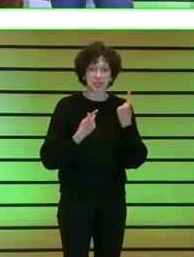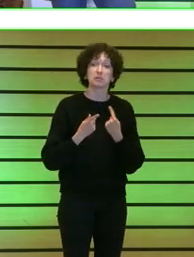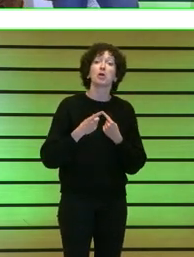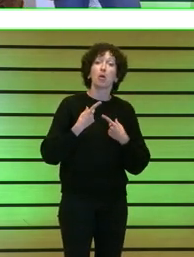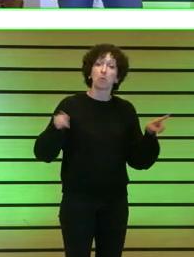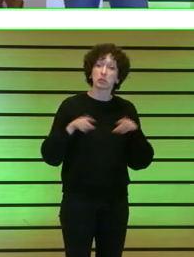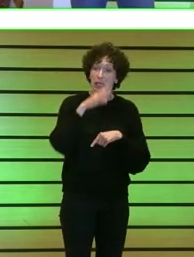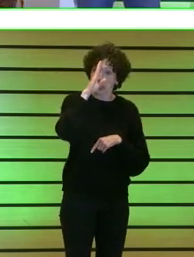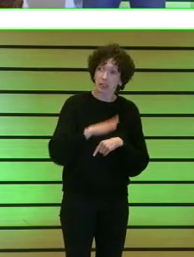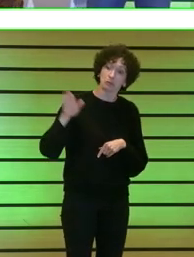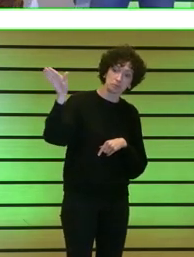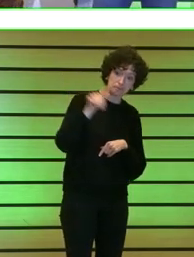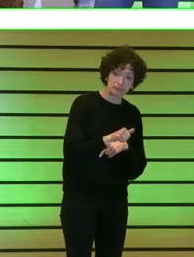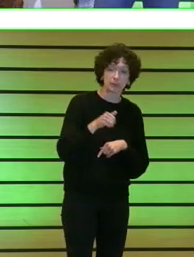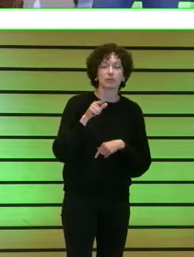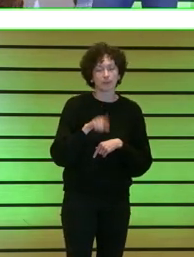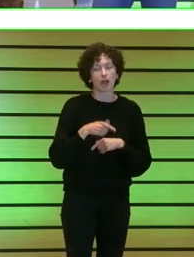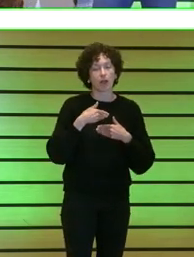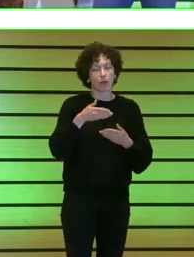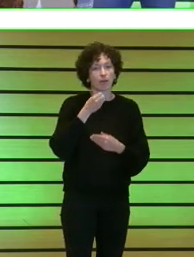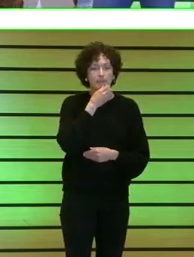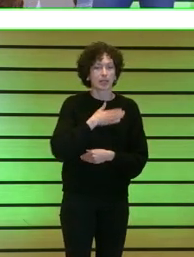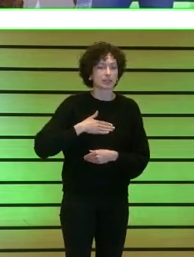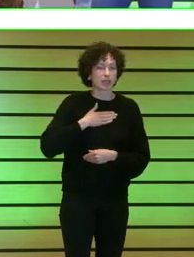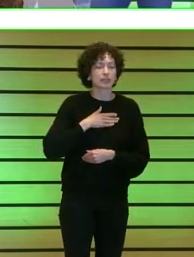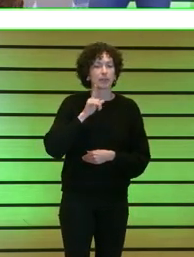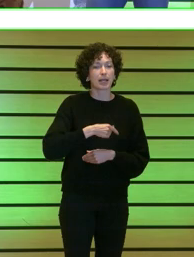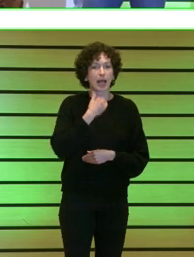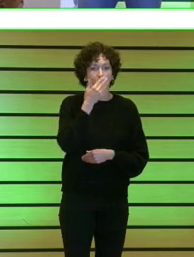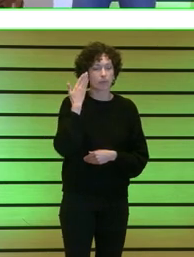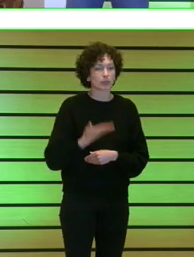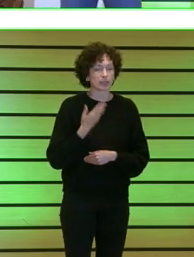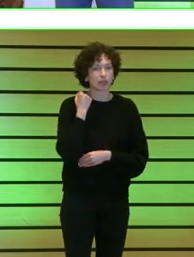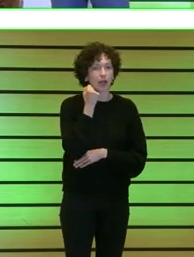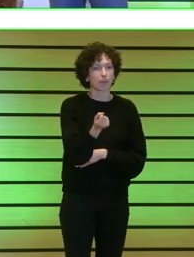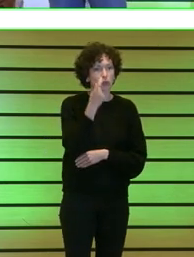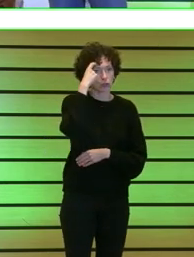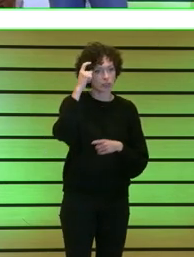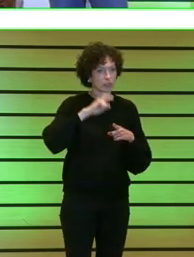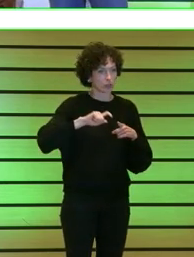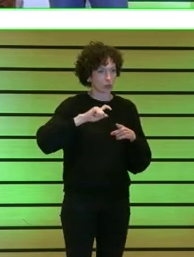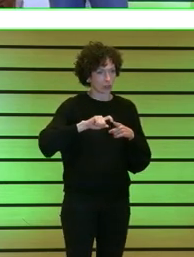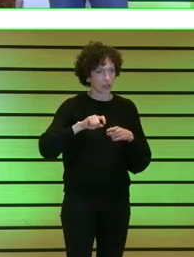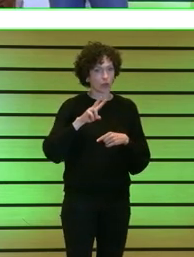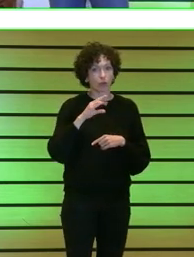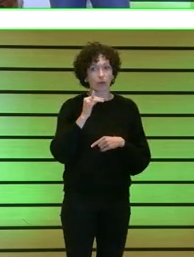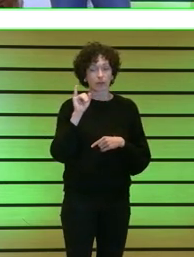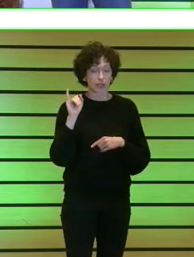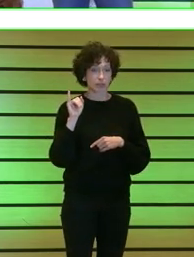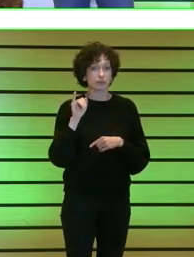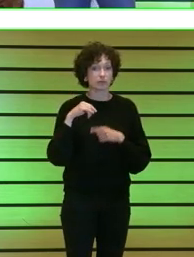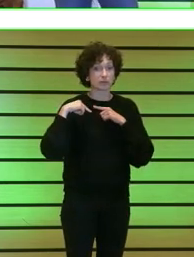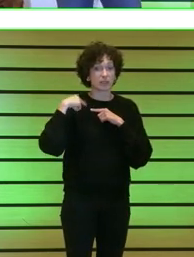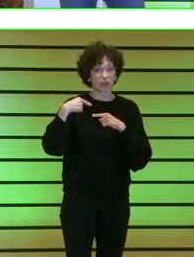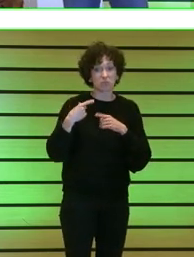eso también contribuye al bienestar y otro de los aspectos fundamentales es el apoyo psicológico en la sucias tradicionalmente no